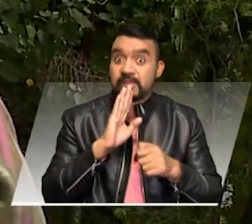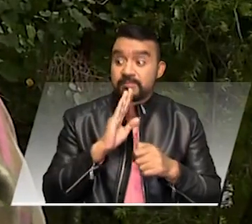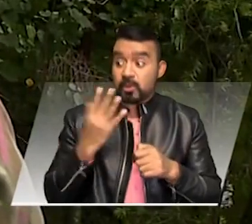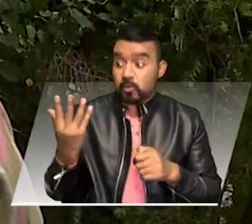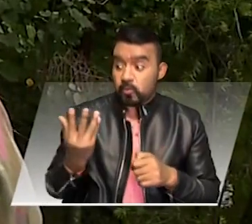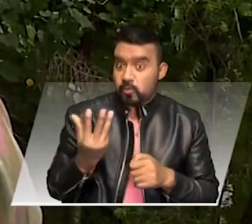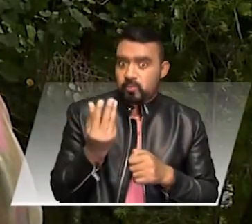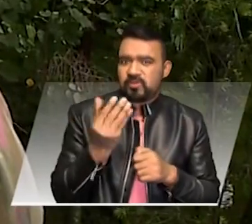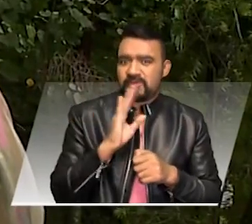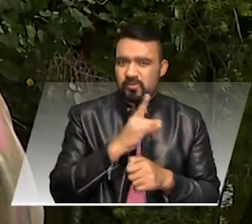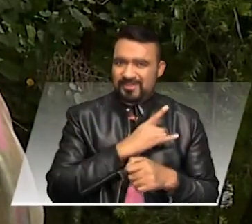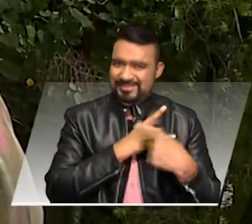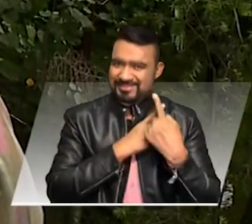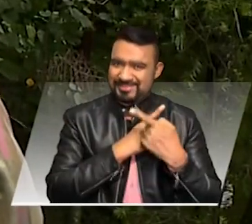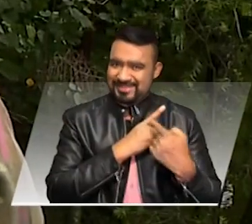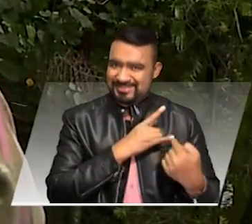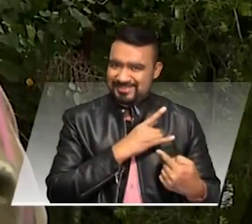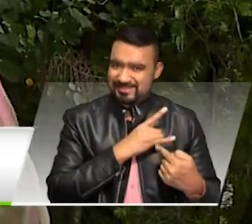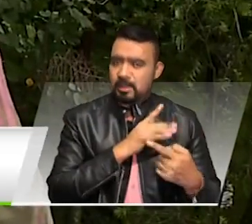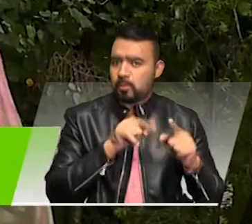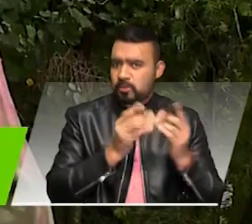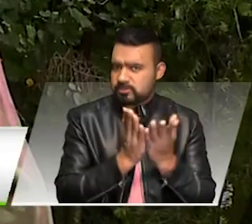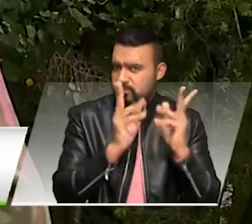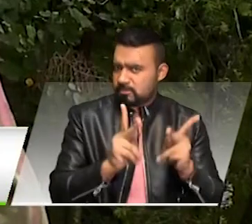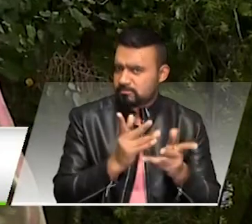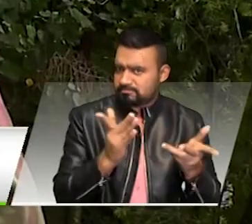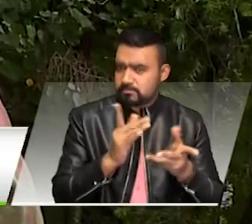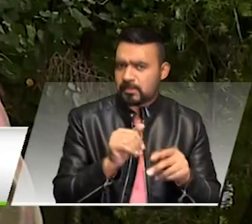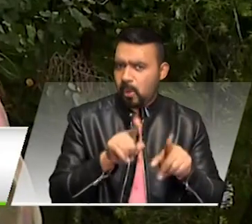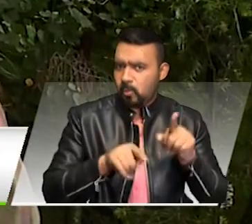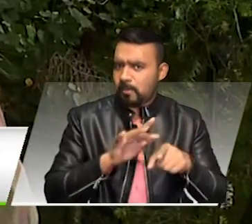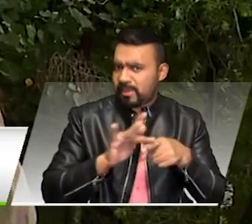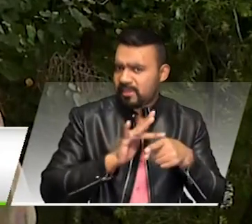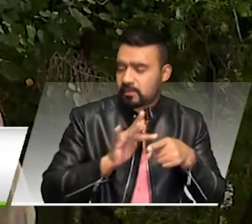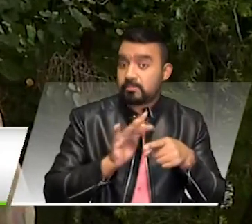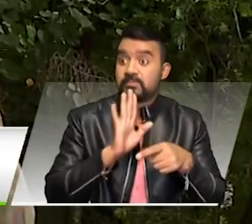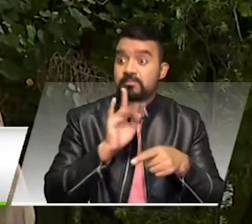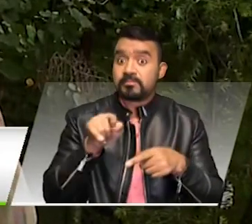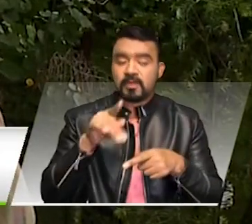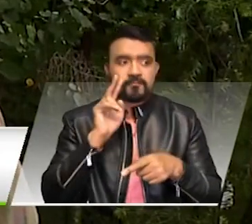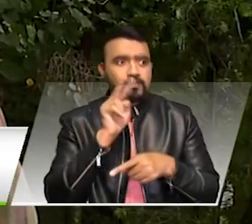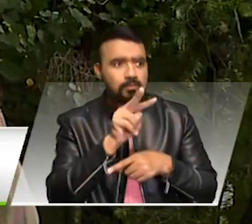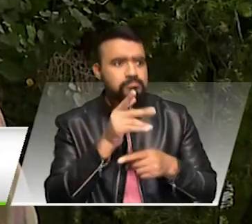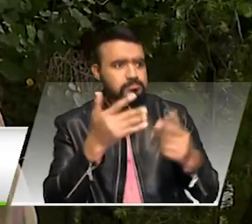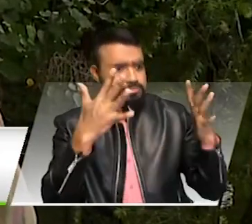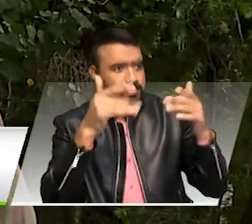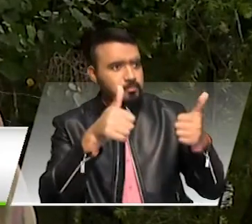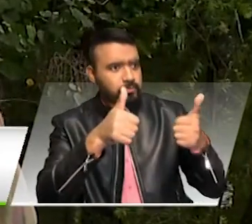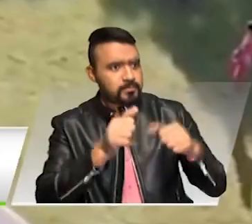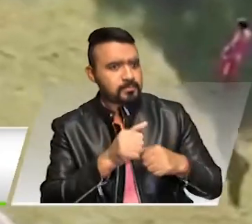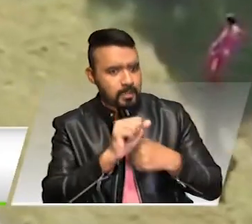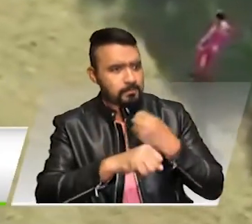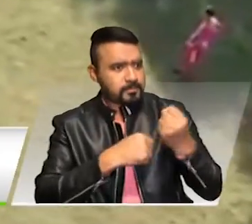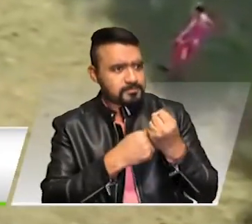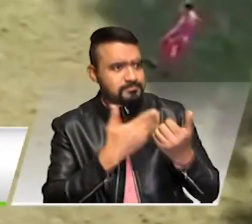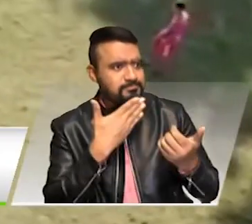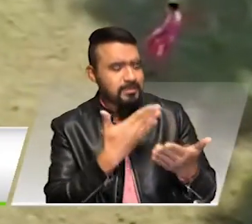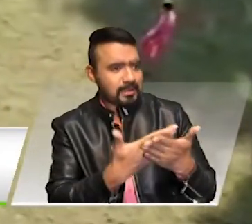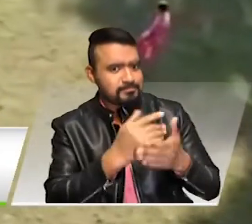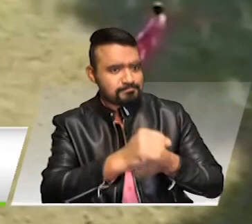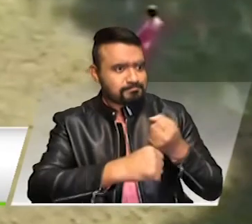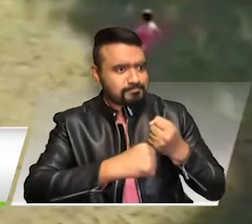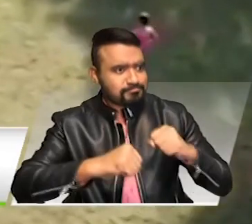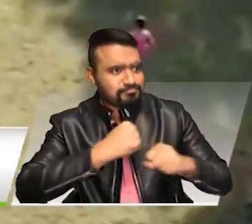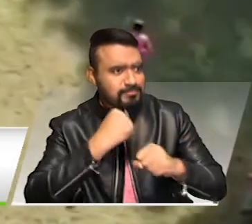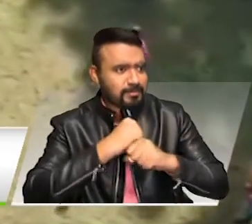universidad ces que nos felicitaba que se sentía muy feliz de que hubiéramos dejado trabajar con nosotros este ejercicio